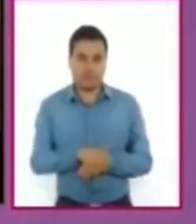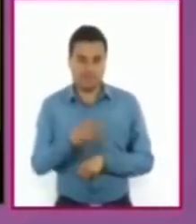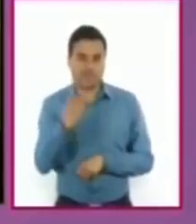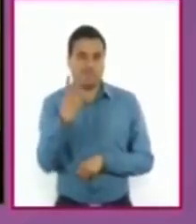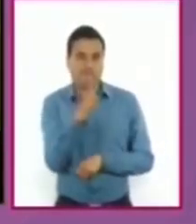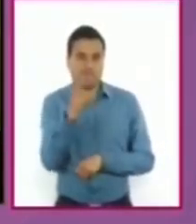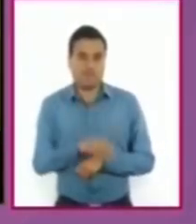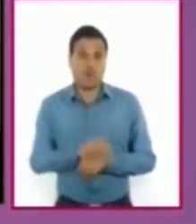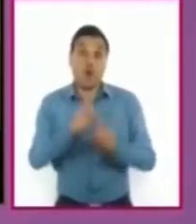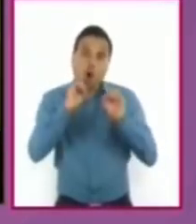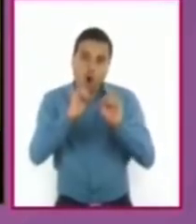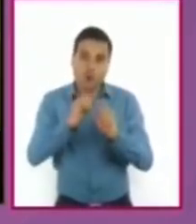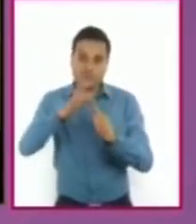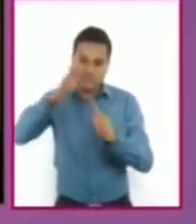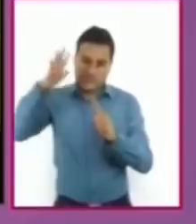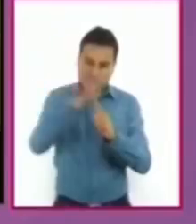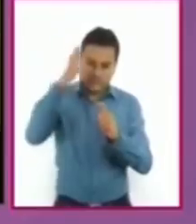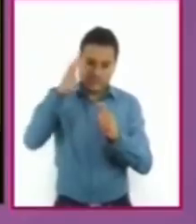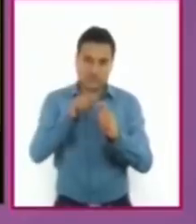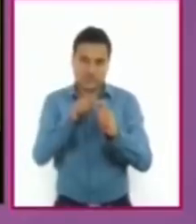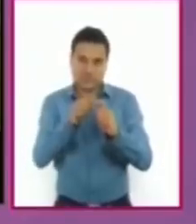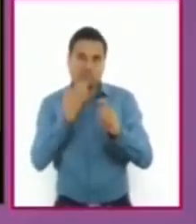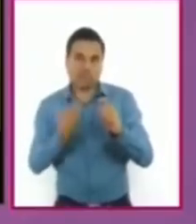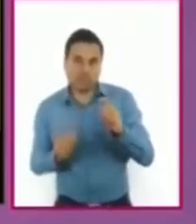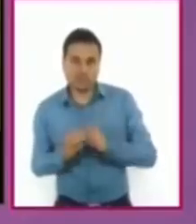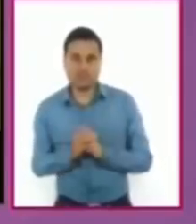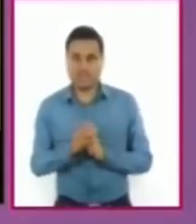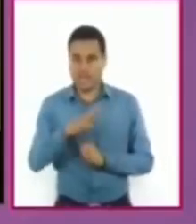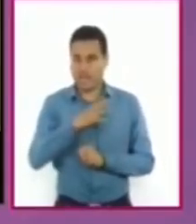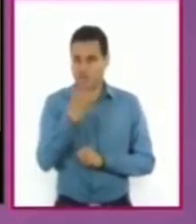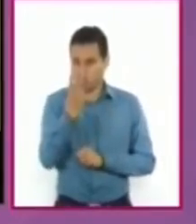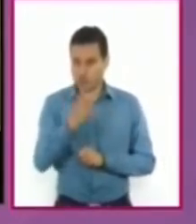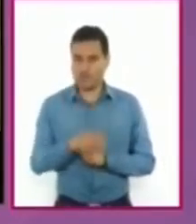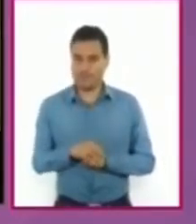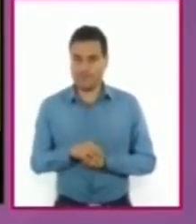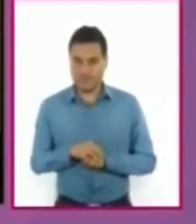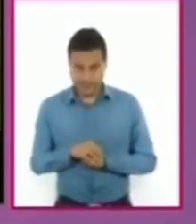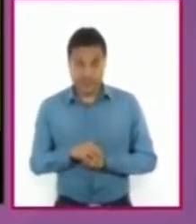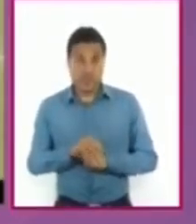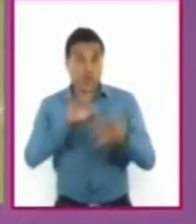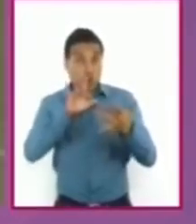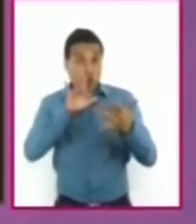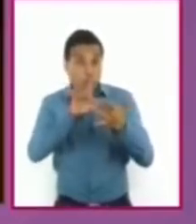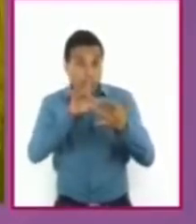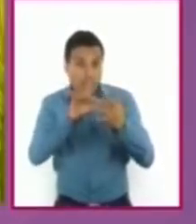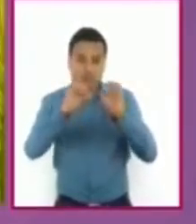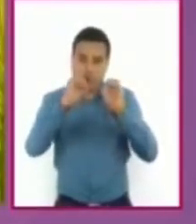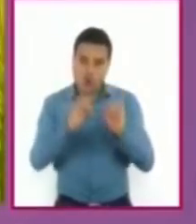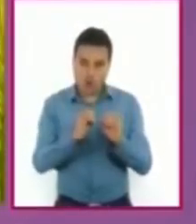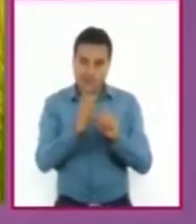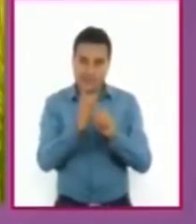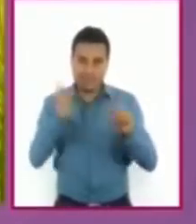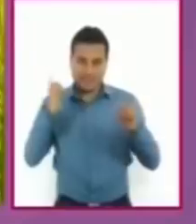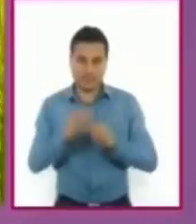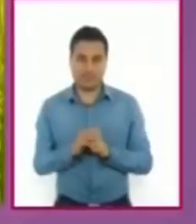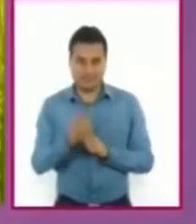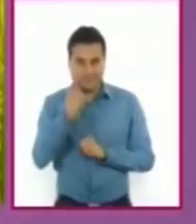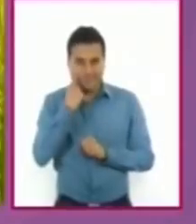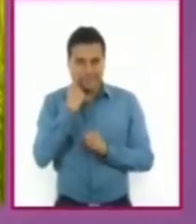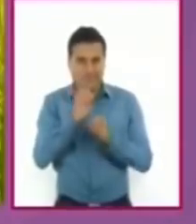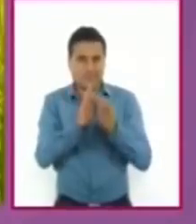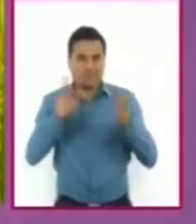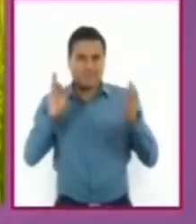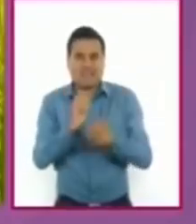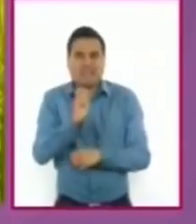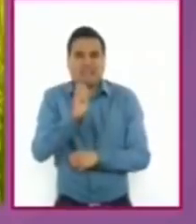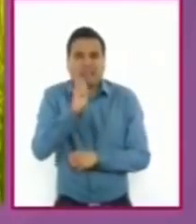Hay dos tipos de fuerzas, las fuerzas a distancia y las fuerzas de contacto. Las fuerzas a distancia no